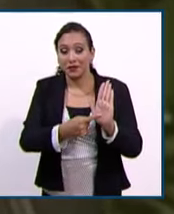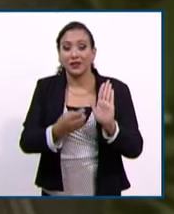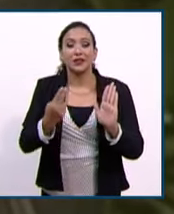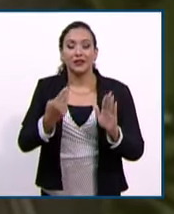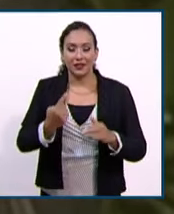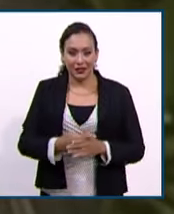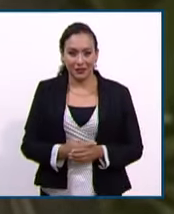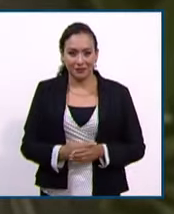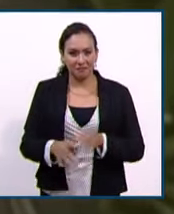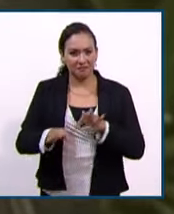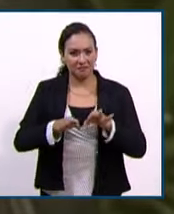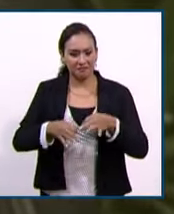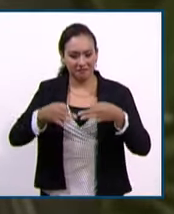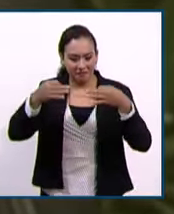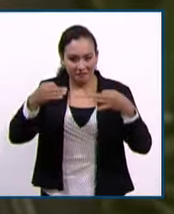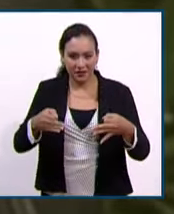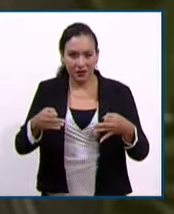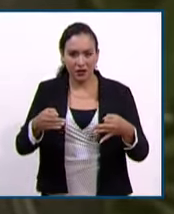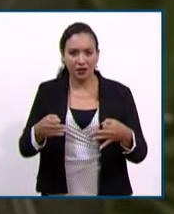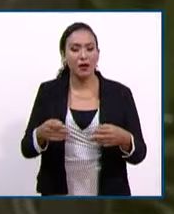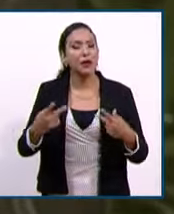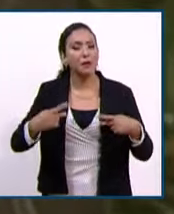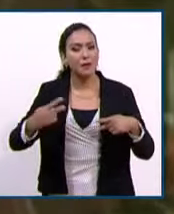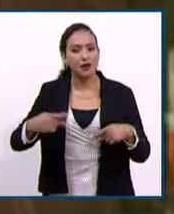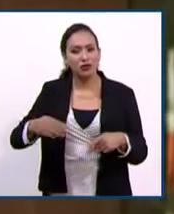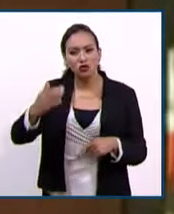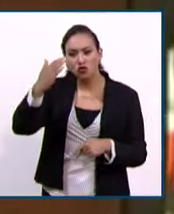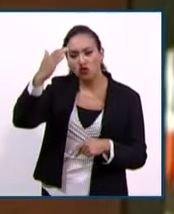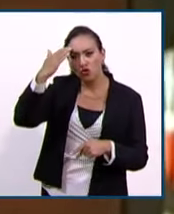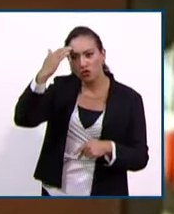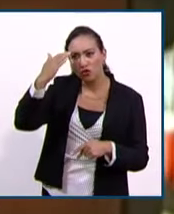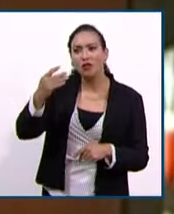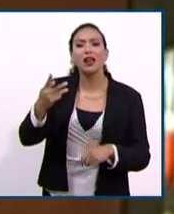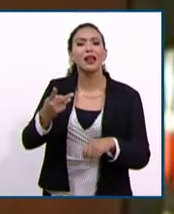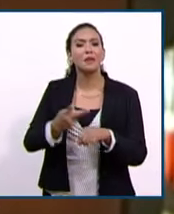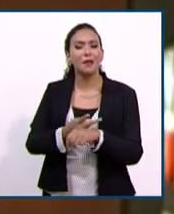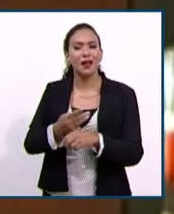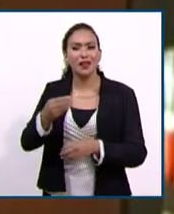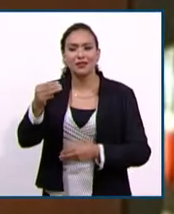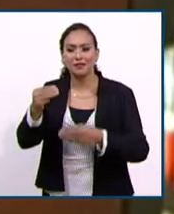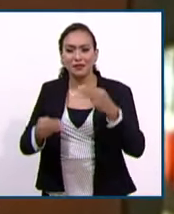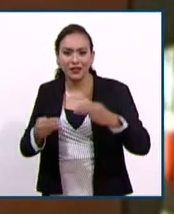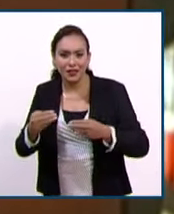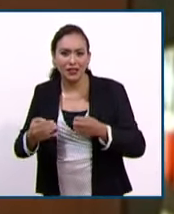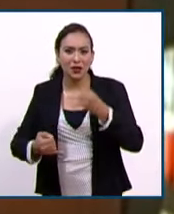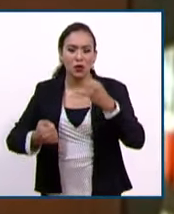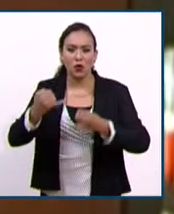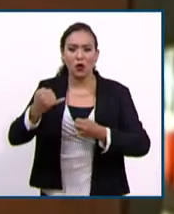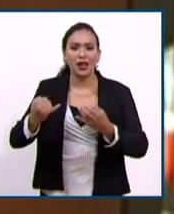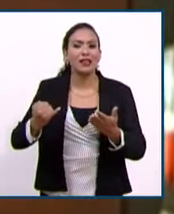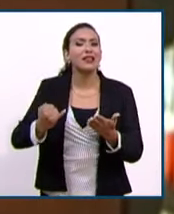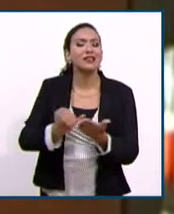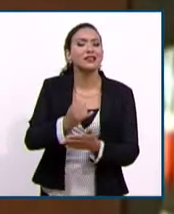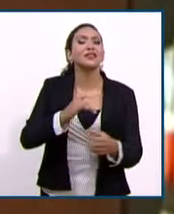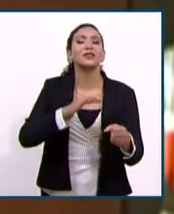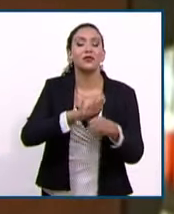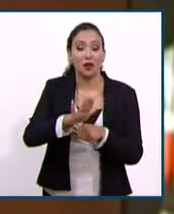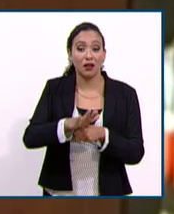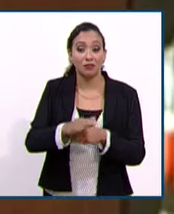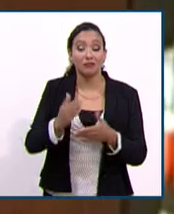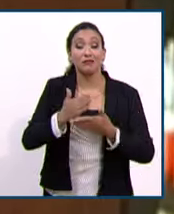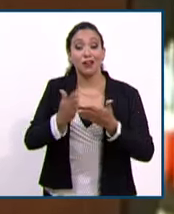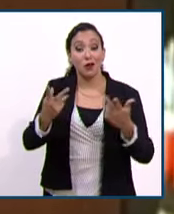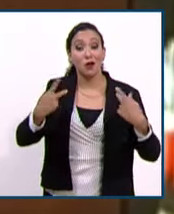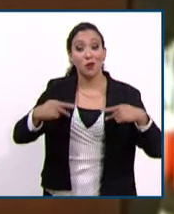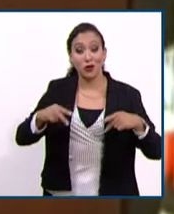mayor vinculación entre la sociedad mexicana y las decisiones que se toman en el seno de los órganos